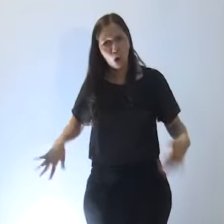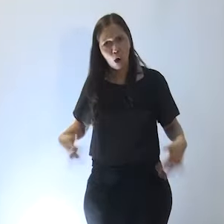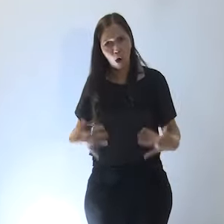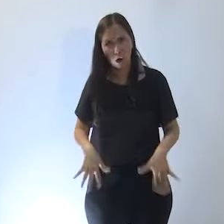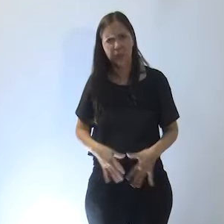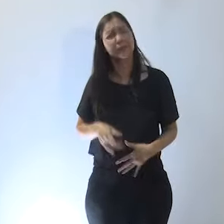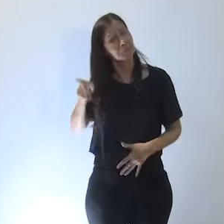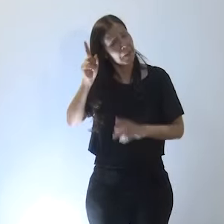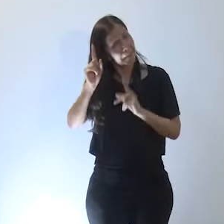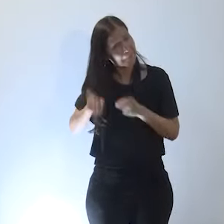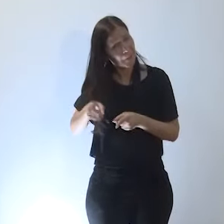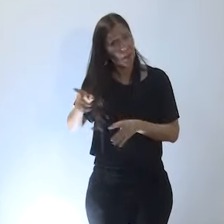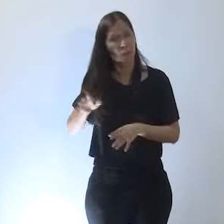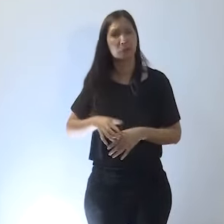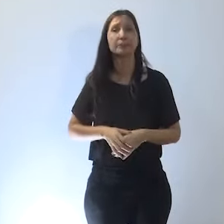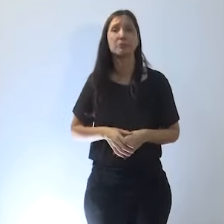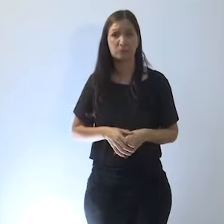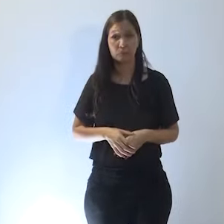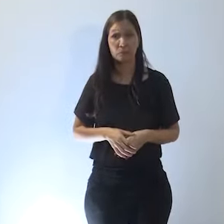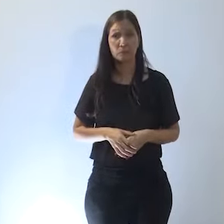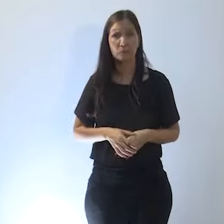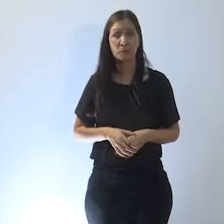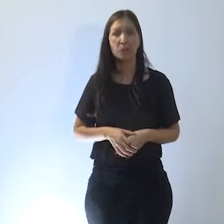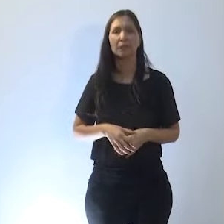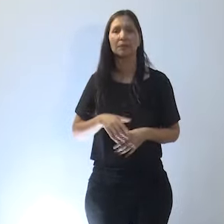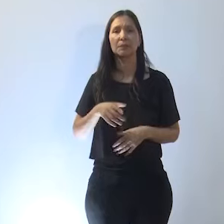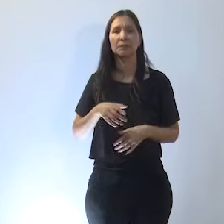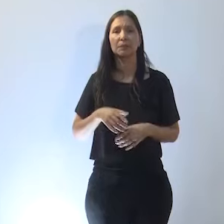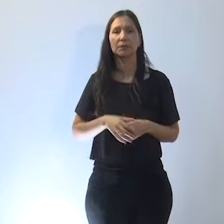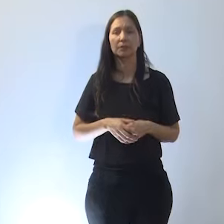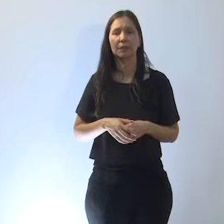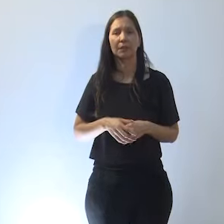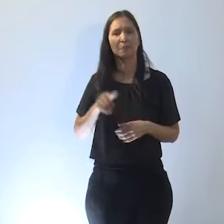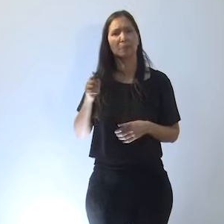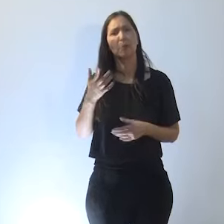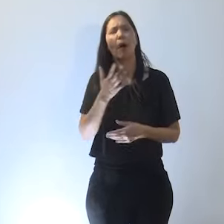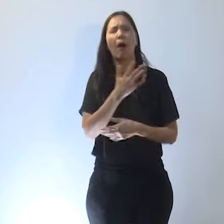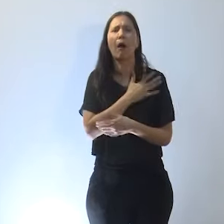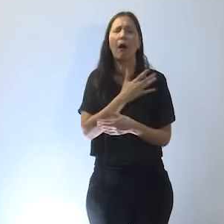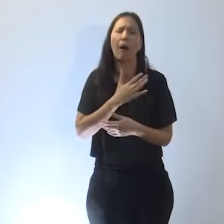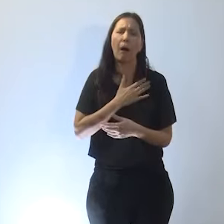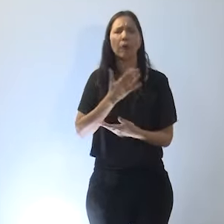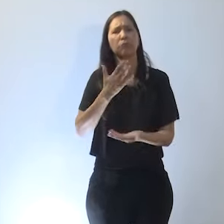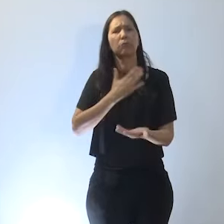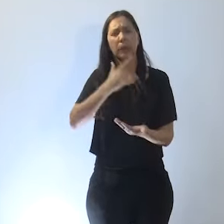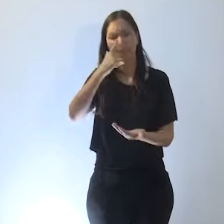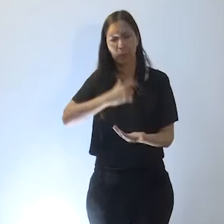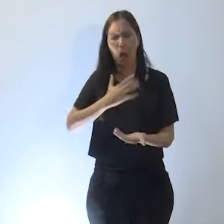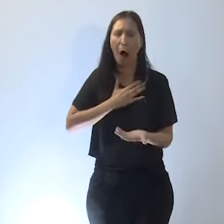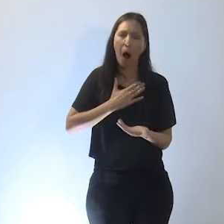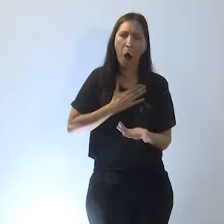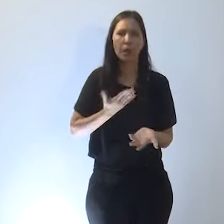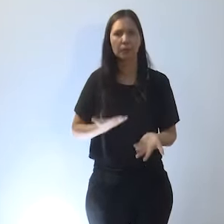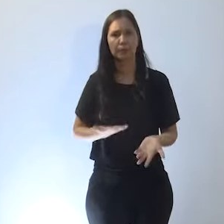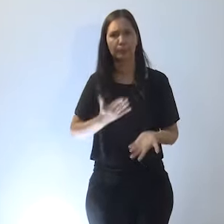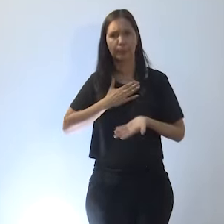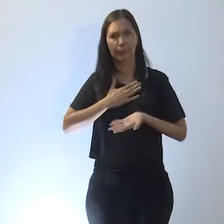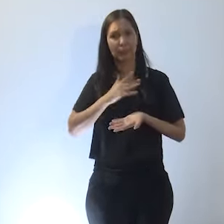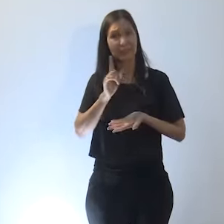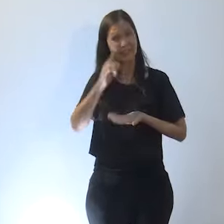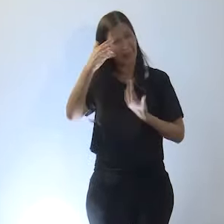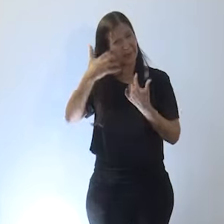también hay hay que pensarlo pero sin tanto autocompasión porque me parece que esta las reflexiones no tienen que ser bueno no